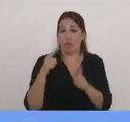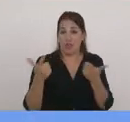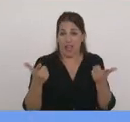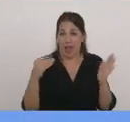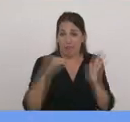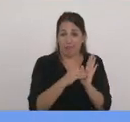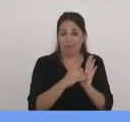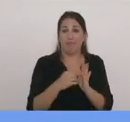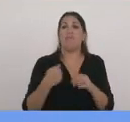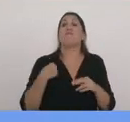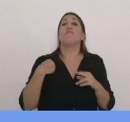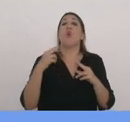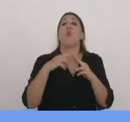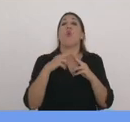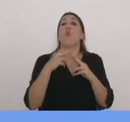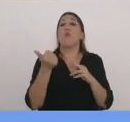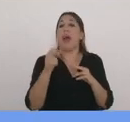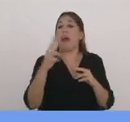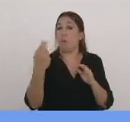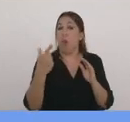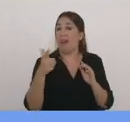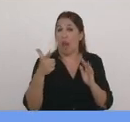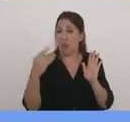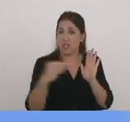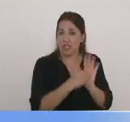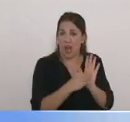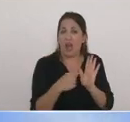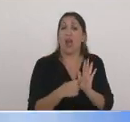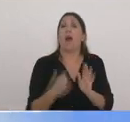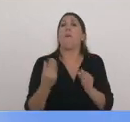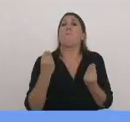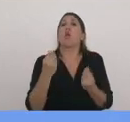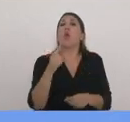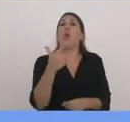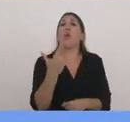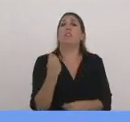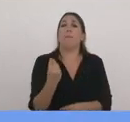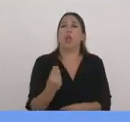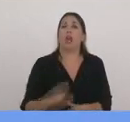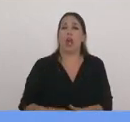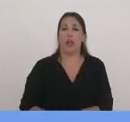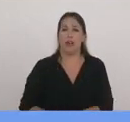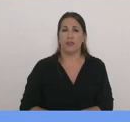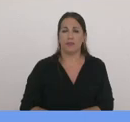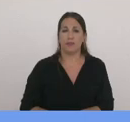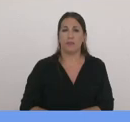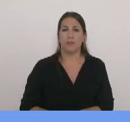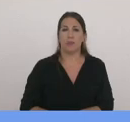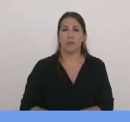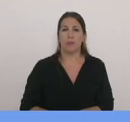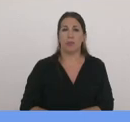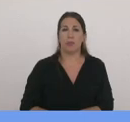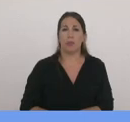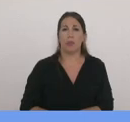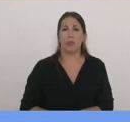está mi cuñada muerta. ¿Y por qué no están ellos? Porque